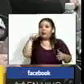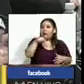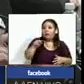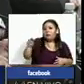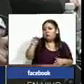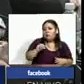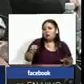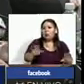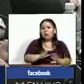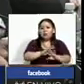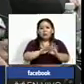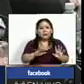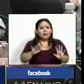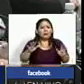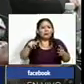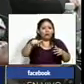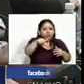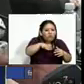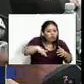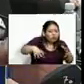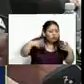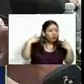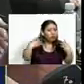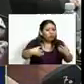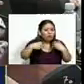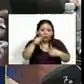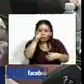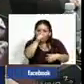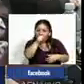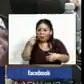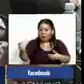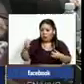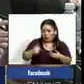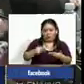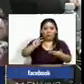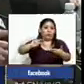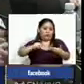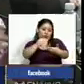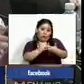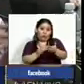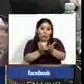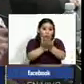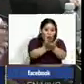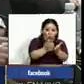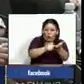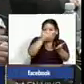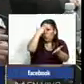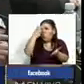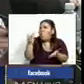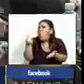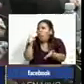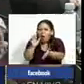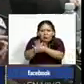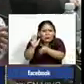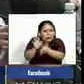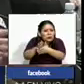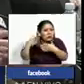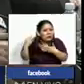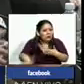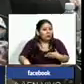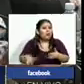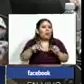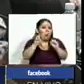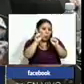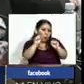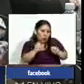% descontaminado de narcotráfico y no vienen con un eventual segundo buque que cuesta no sé cuántos millones de dólares, que